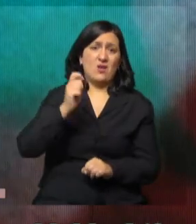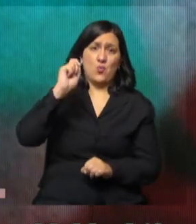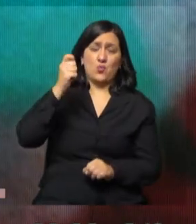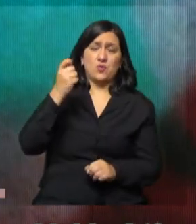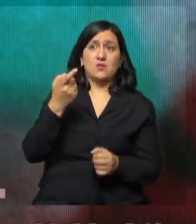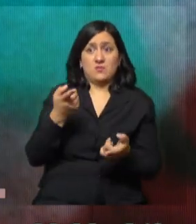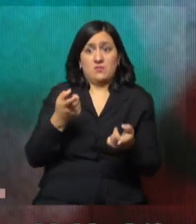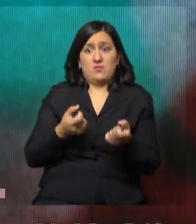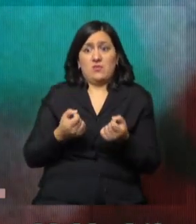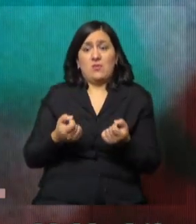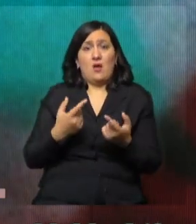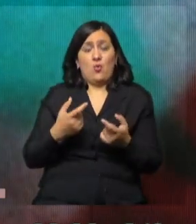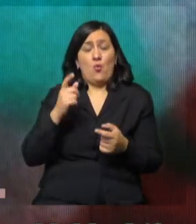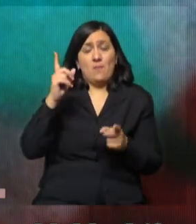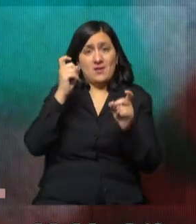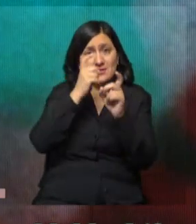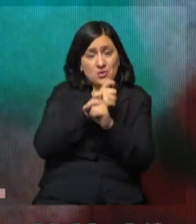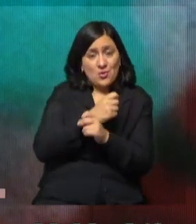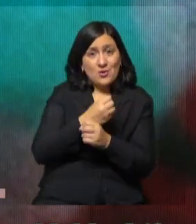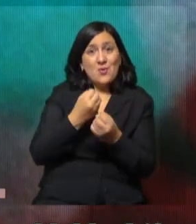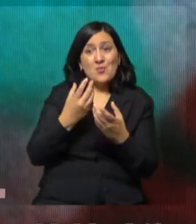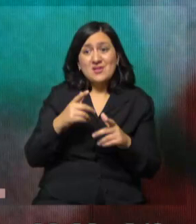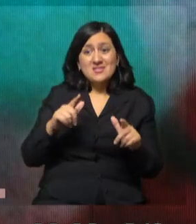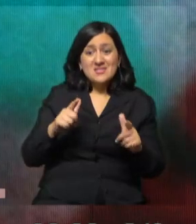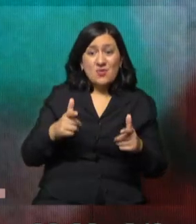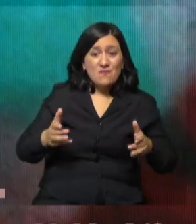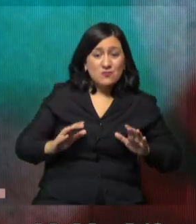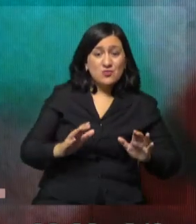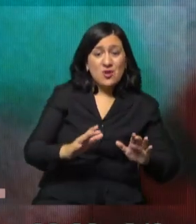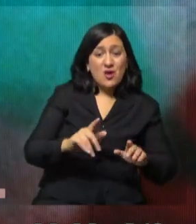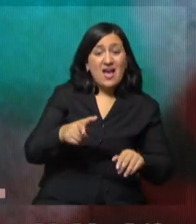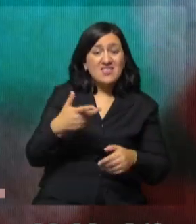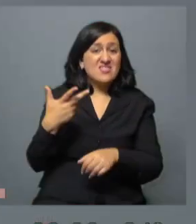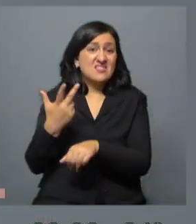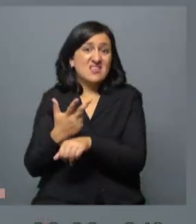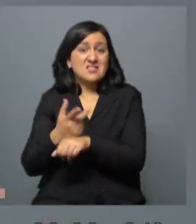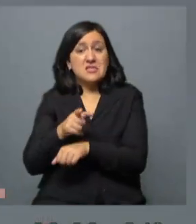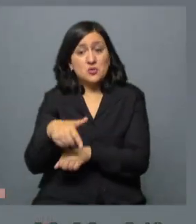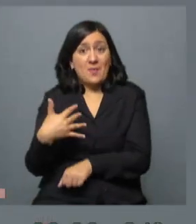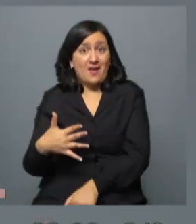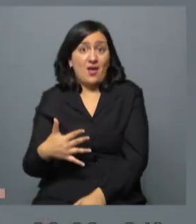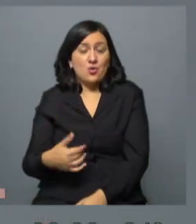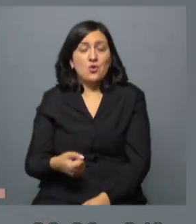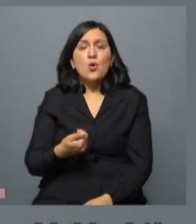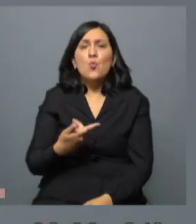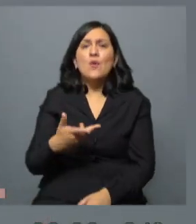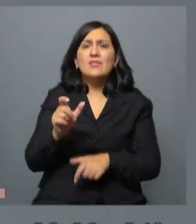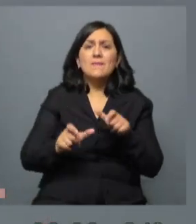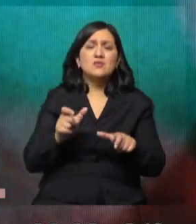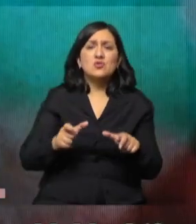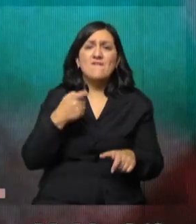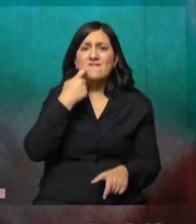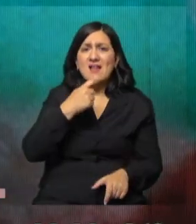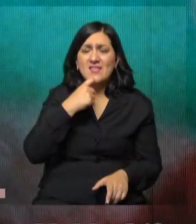trae complicaciones porque la UTE, la falta de gente, terceriza y encarece el servicio. ¿De qué orden de vacantes tienen que no están cubiertas?